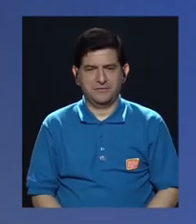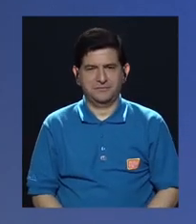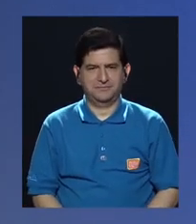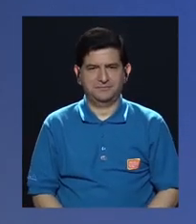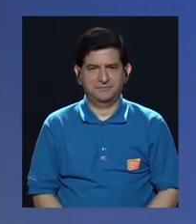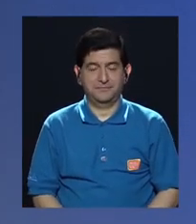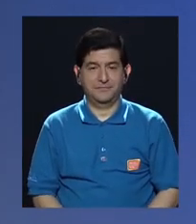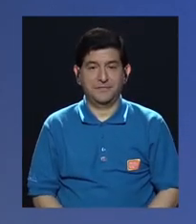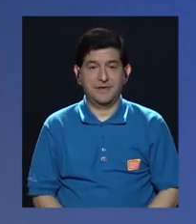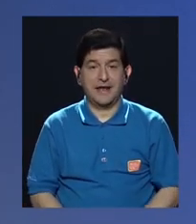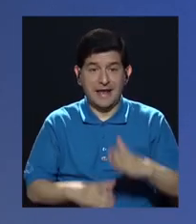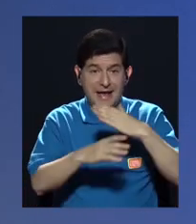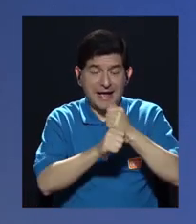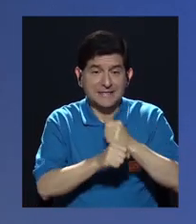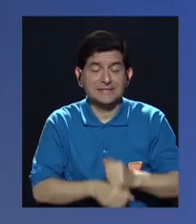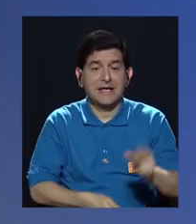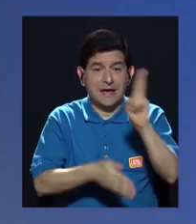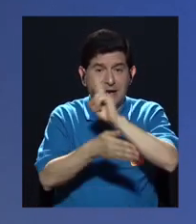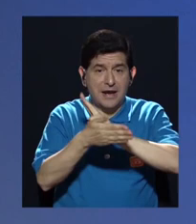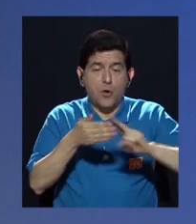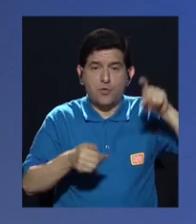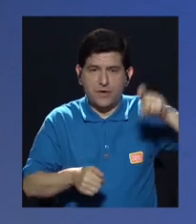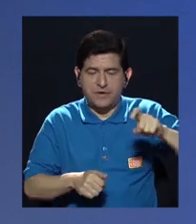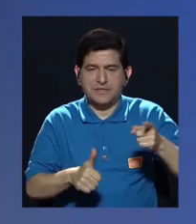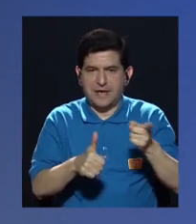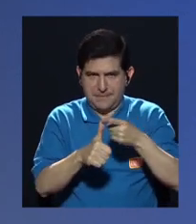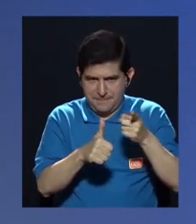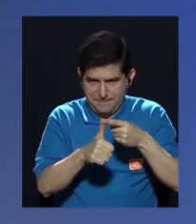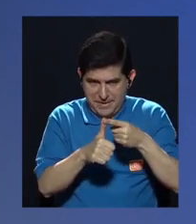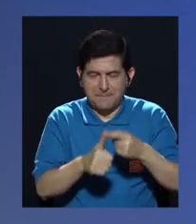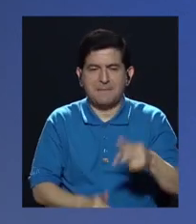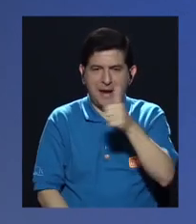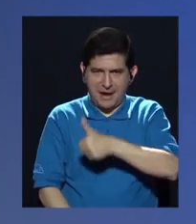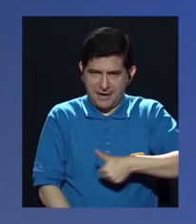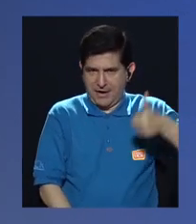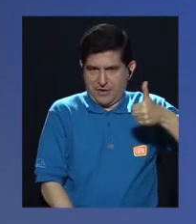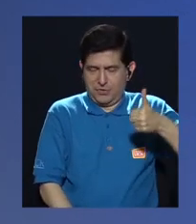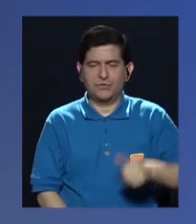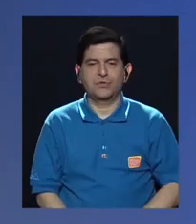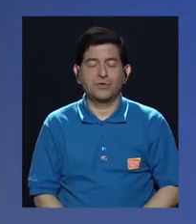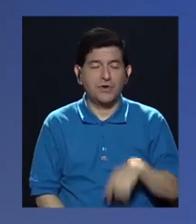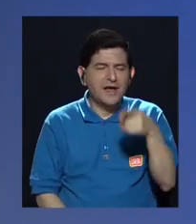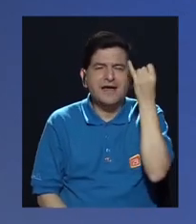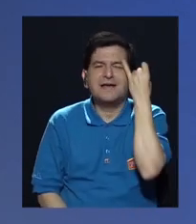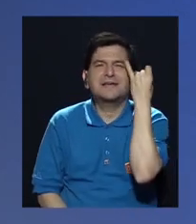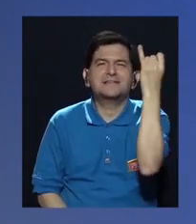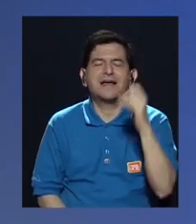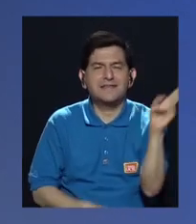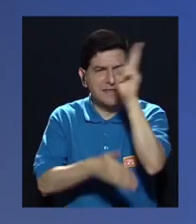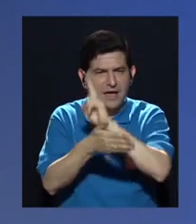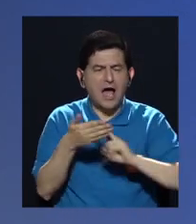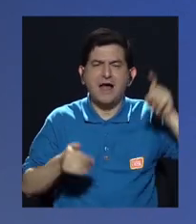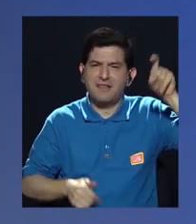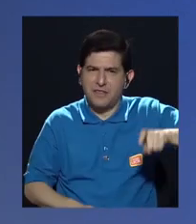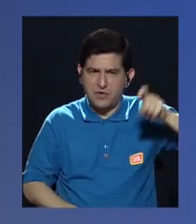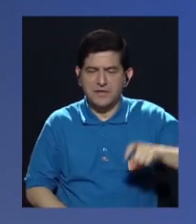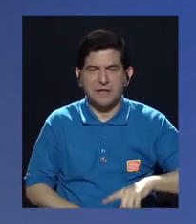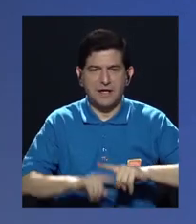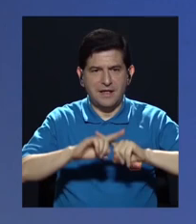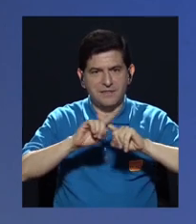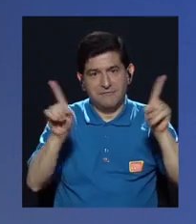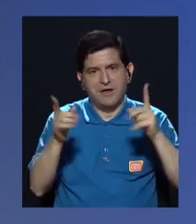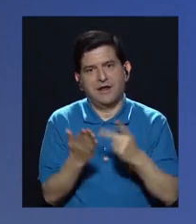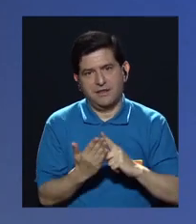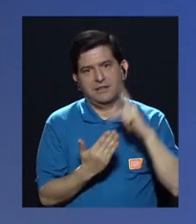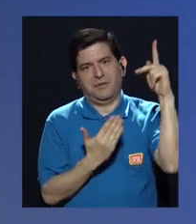nada más y nada menos, quien hizo la universidad necesaria posible, su primer rector. Y ese concepto de universidad necesaria da